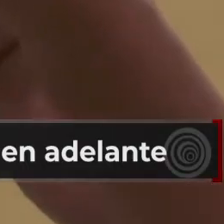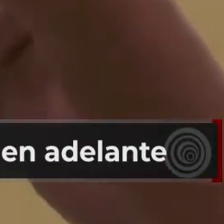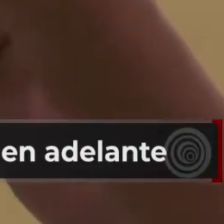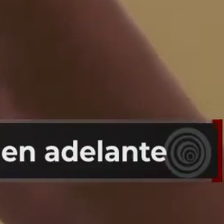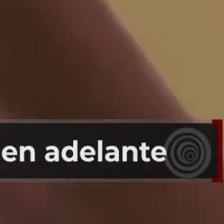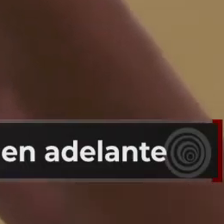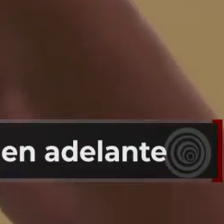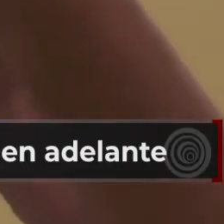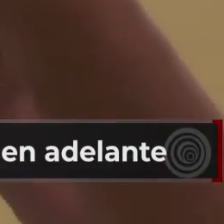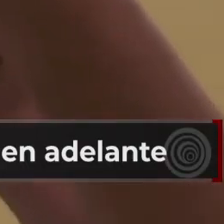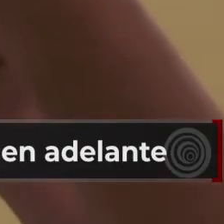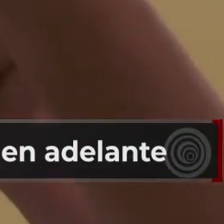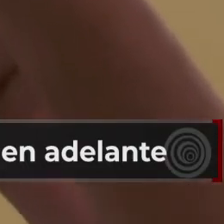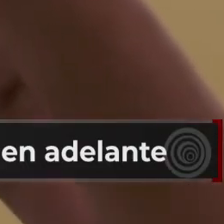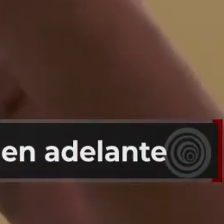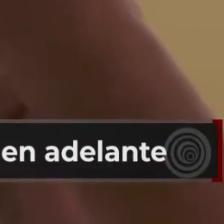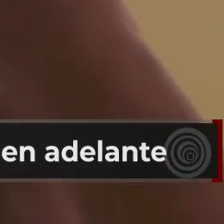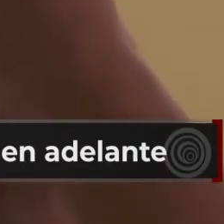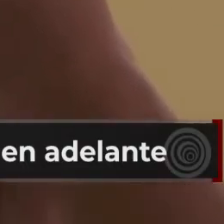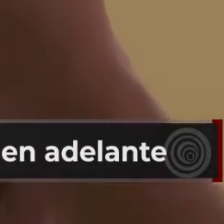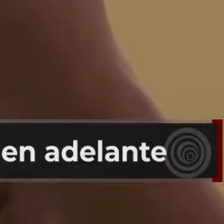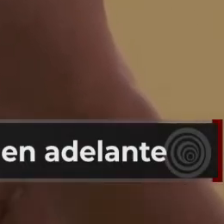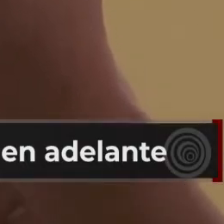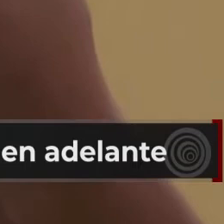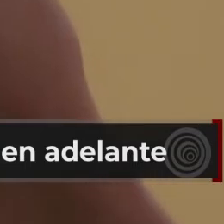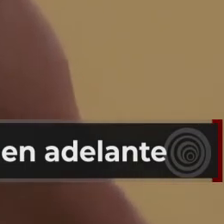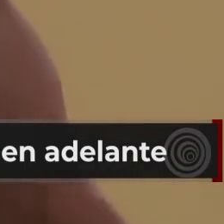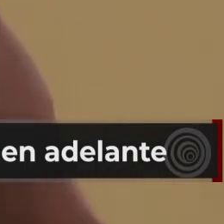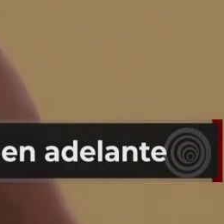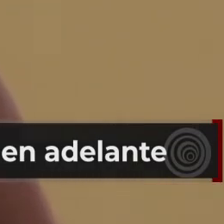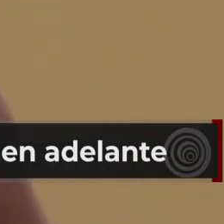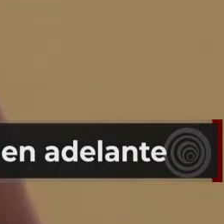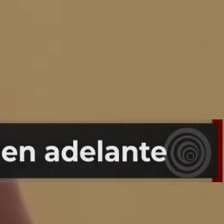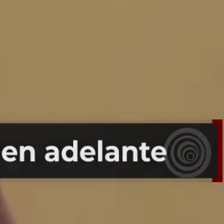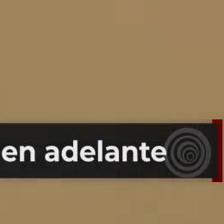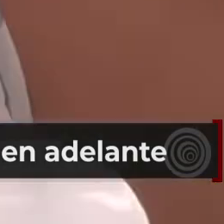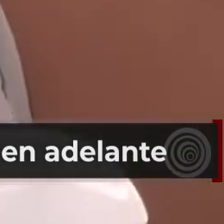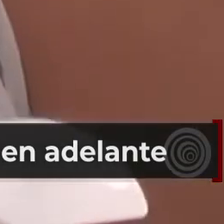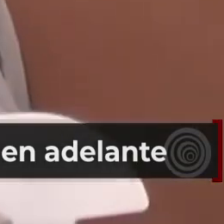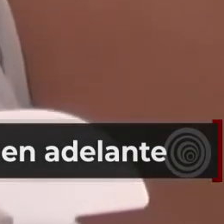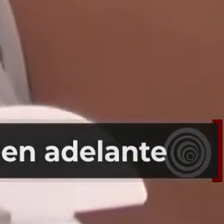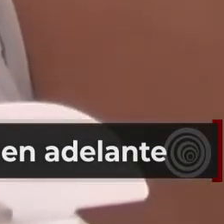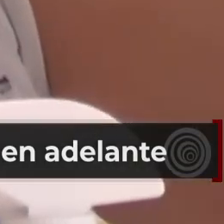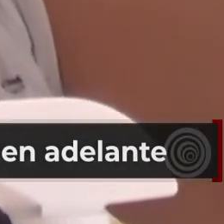puede proceder a inscribirse, a registrarse en el sitio